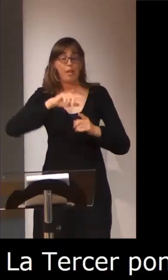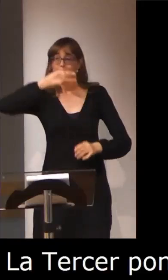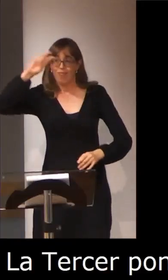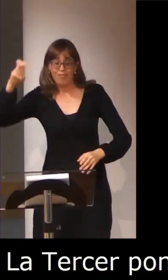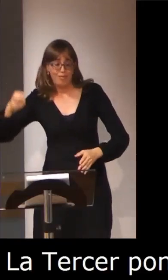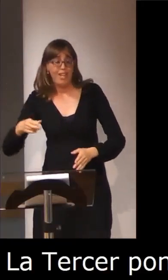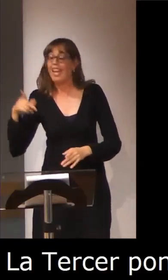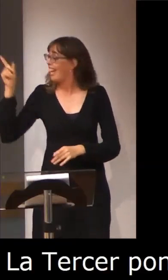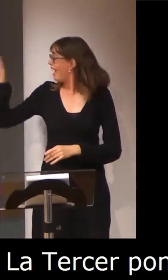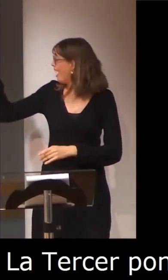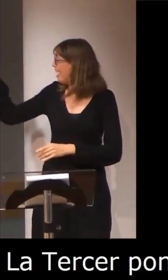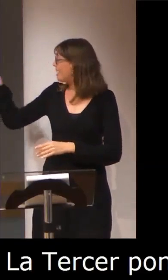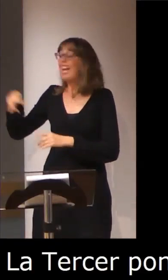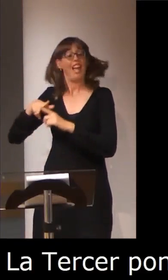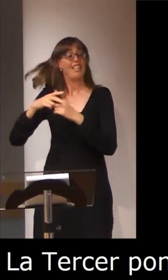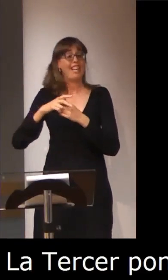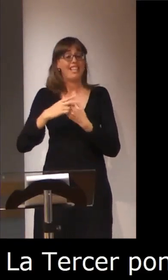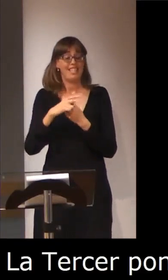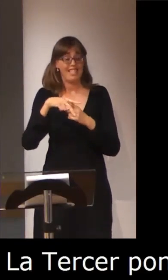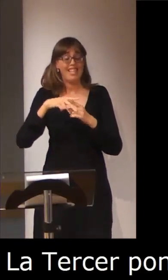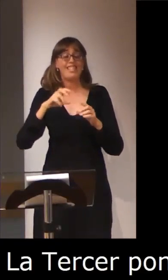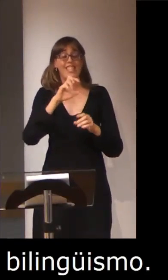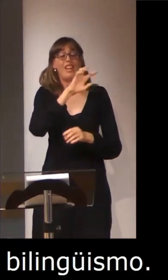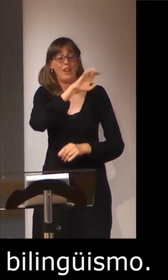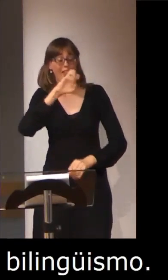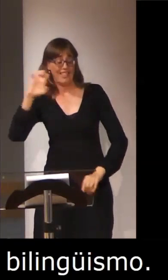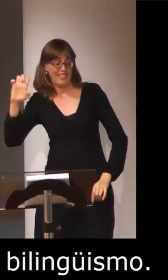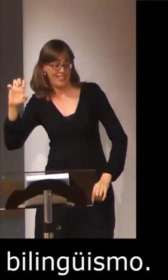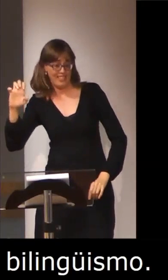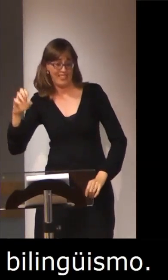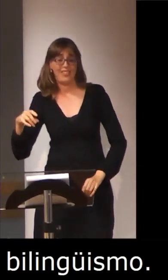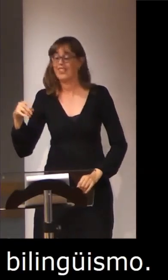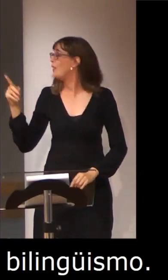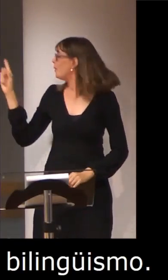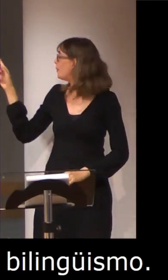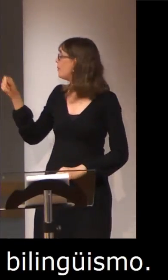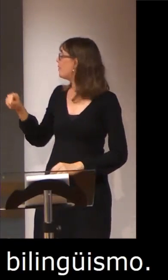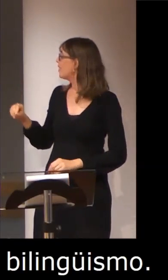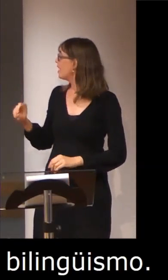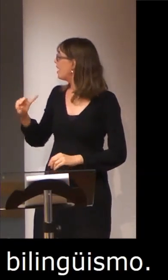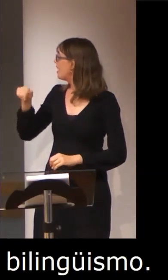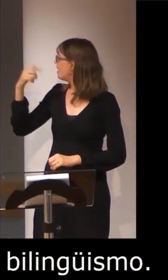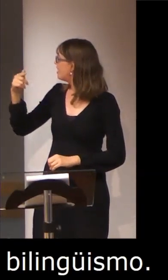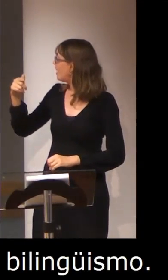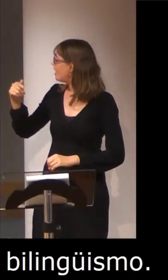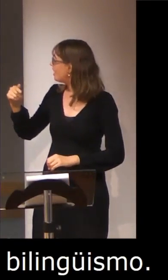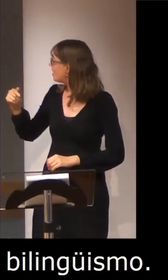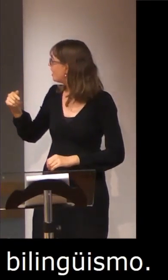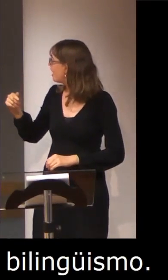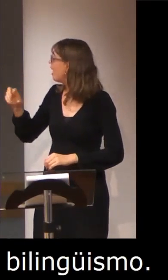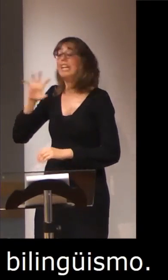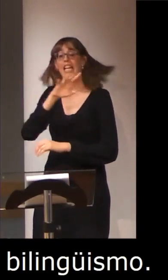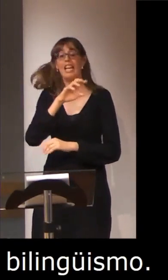Y allí veis talleres de diferente tipología que se celebraron. Uno fue el de dactilológico. En la